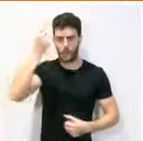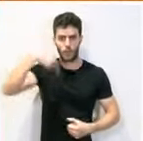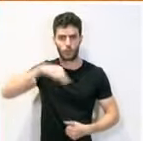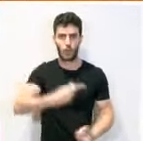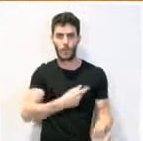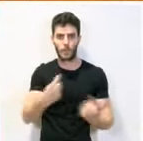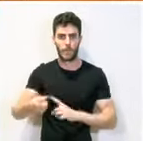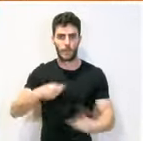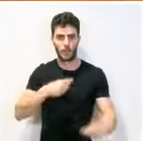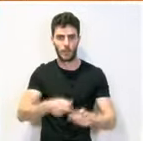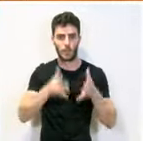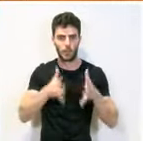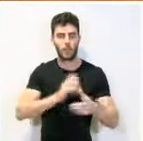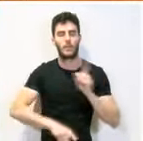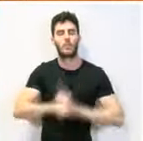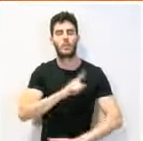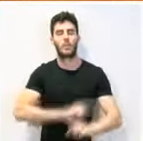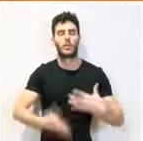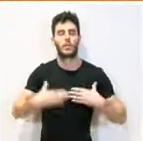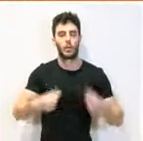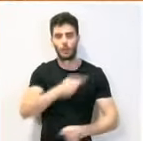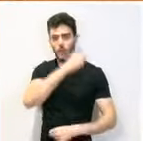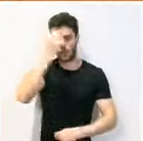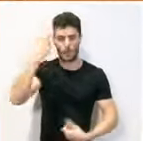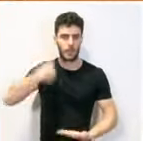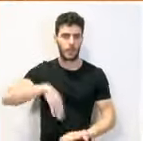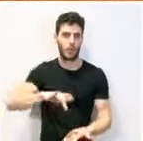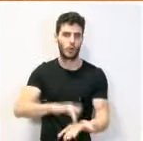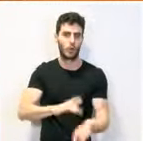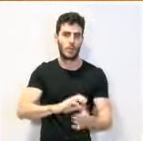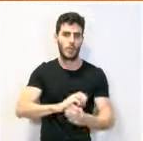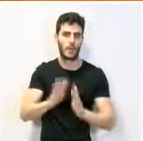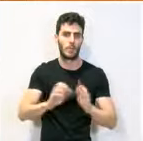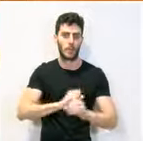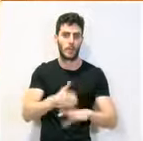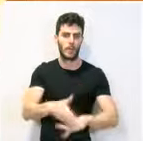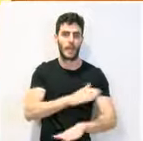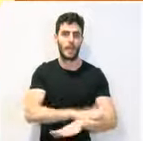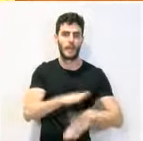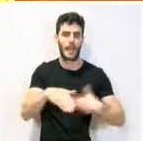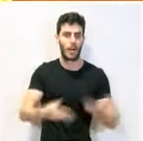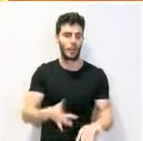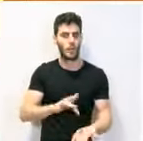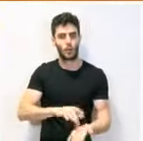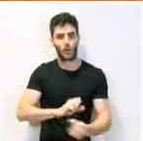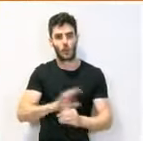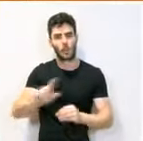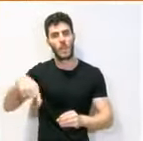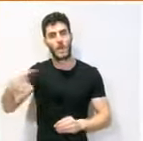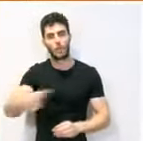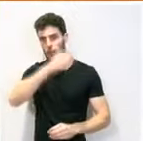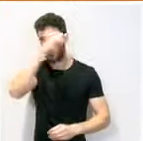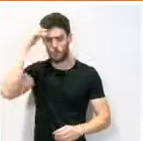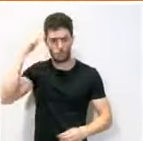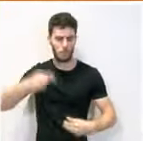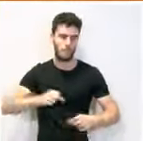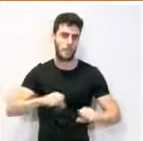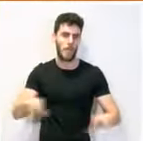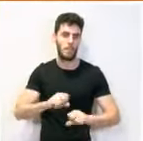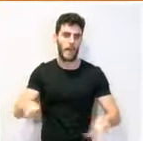para atender los problemas de salud mental ya antes de la pandemia, como no aún después de la pandemia, que se han aumentado, y por